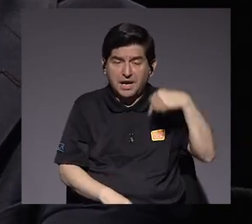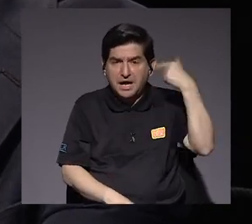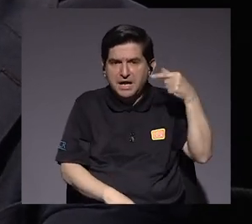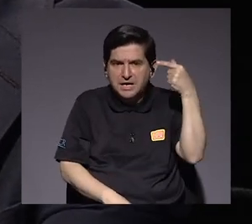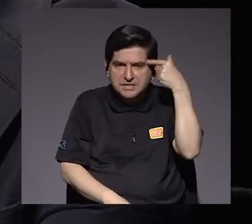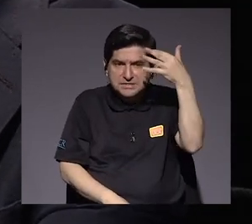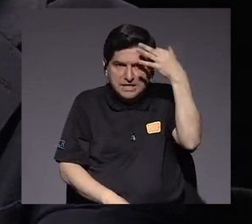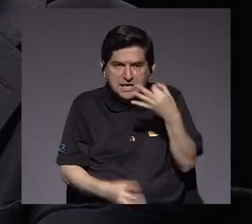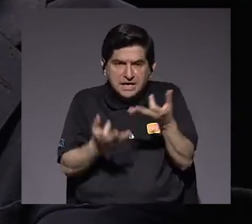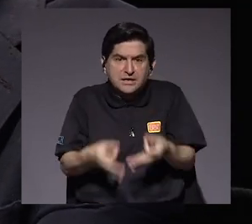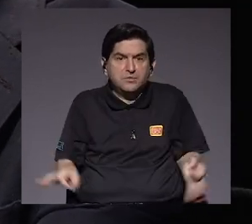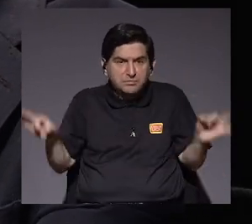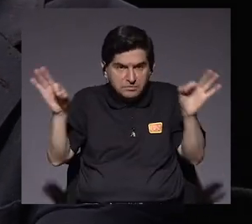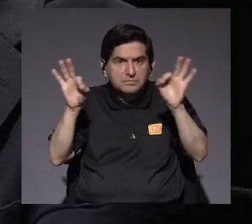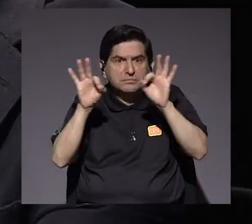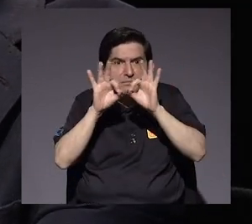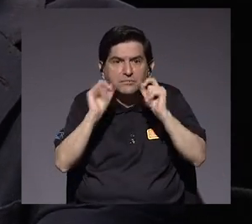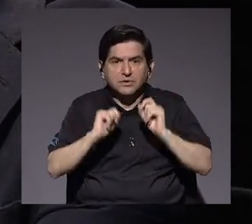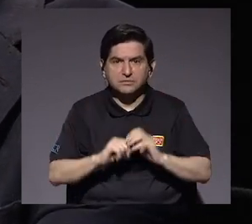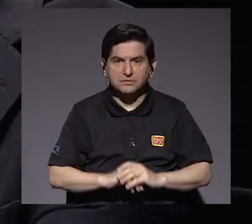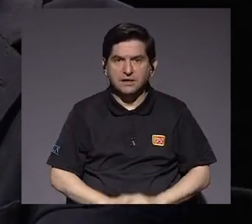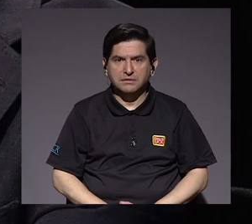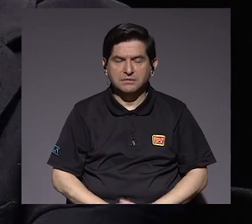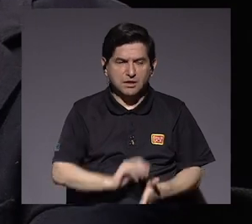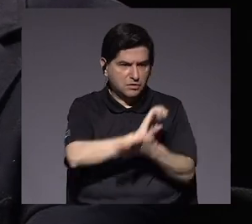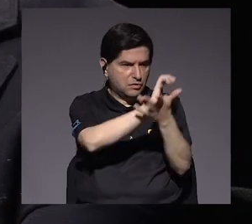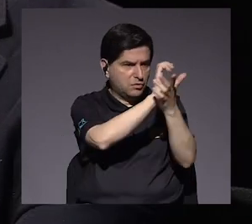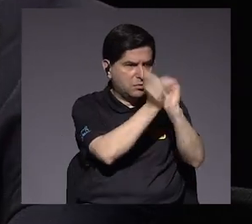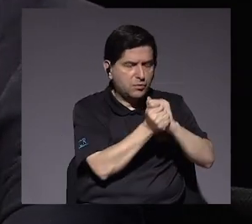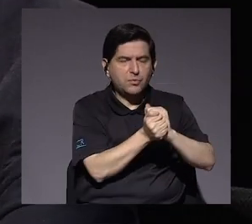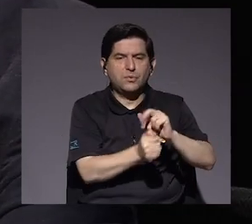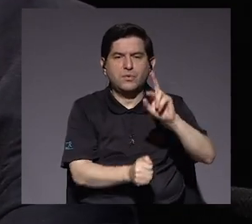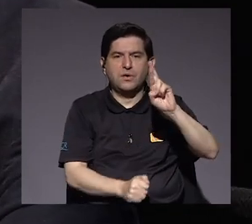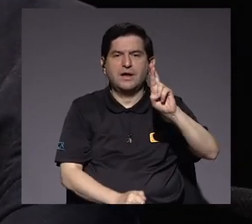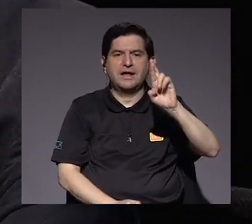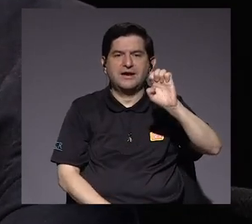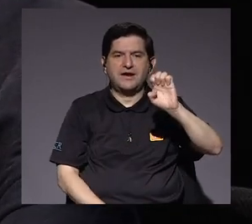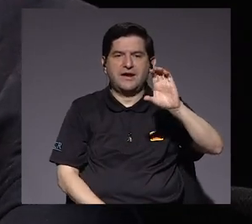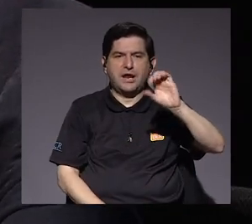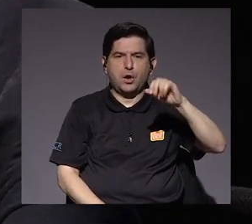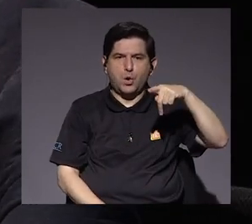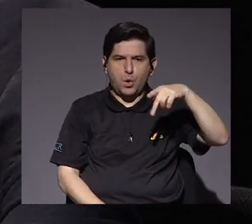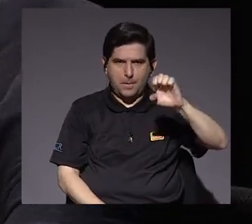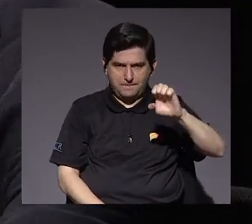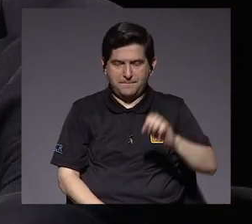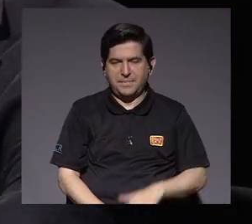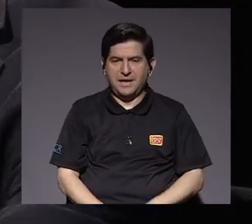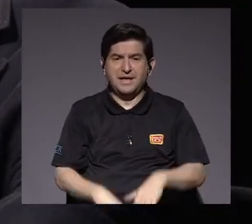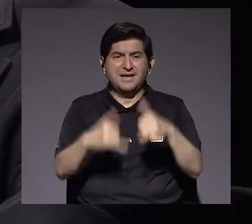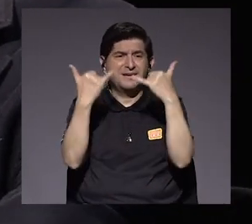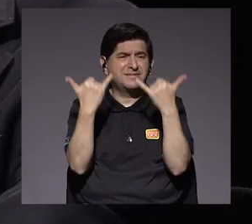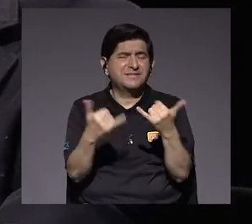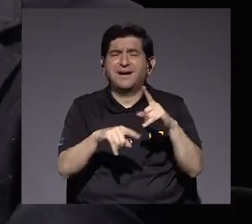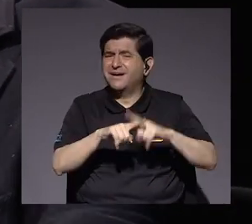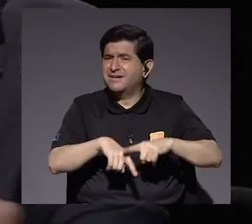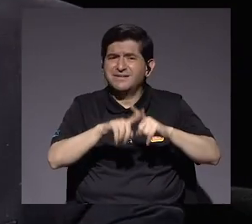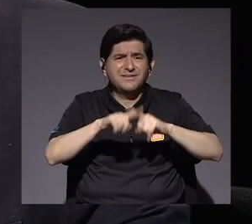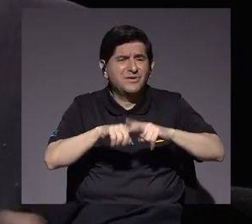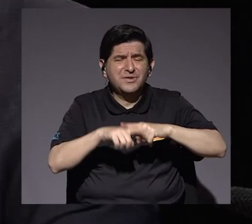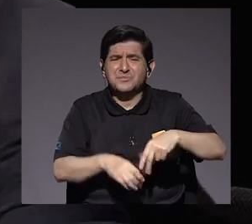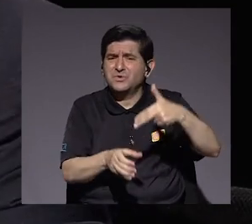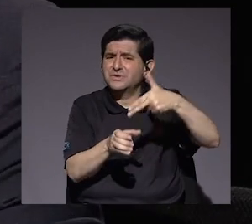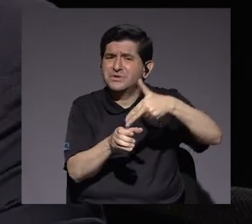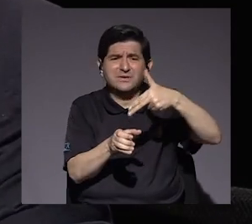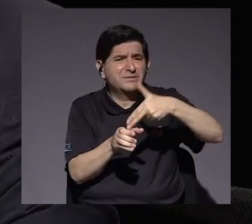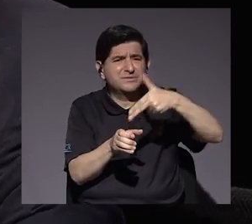parte de este gobierno, que me parece que es importantísimo, la transformación de Recope, ¿verdad? Para dejar de depender de